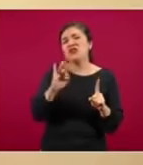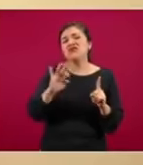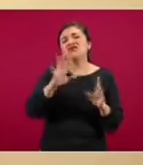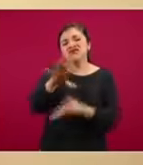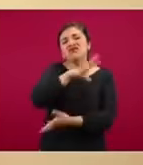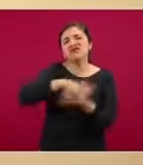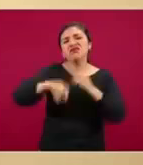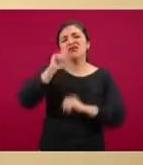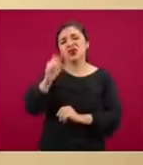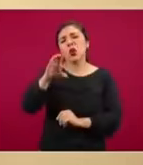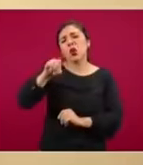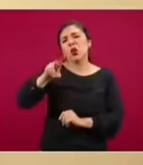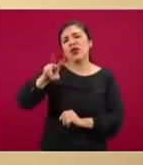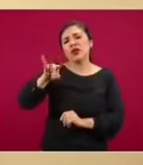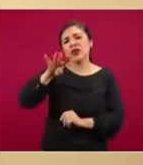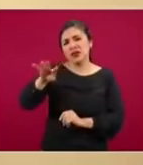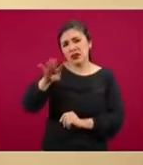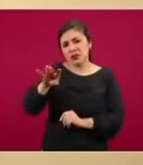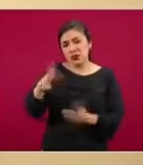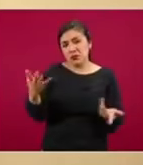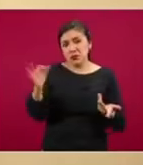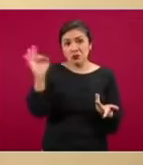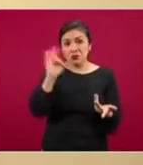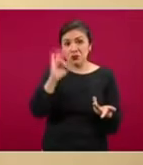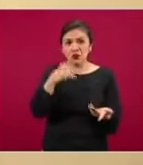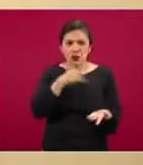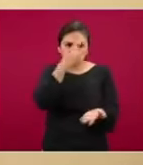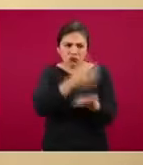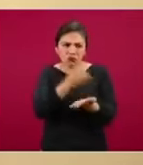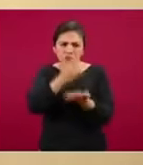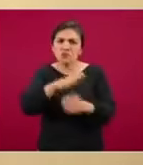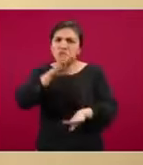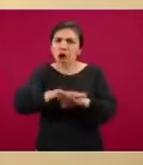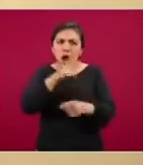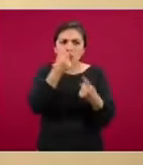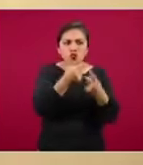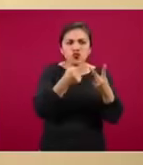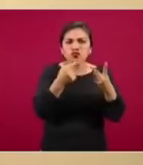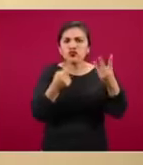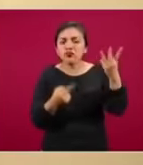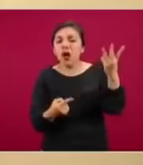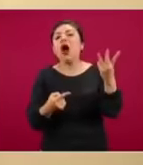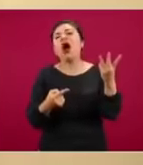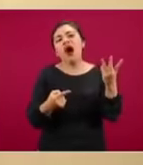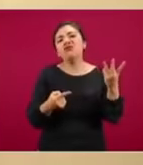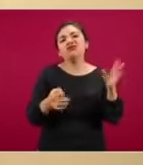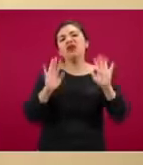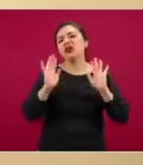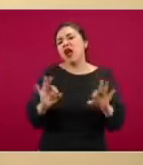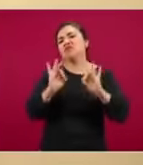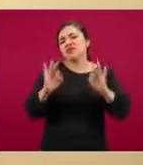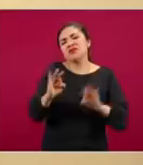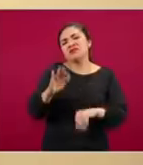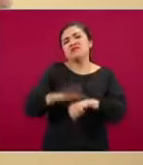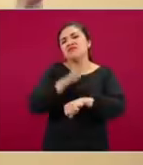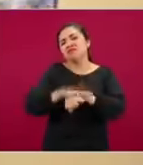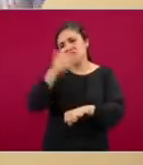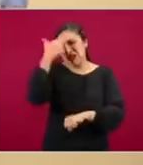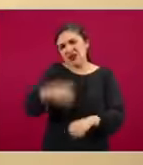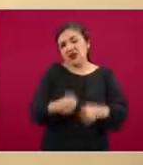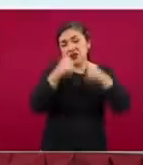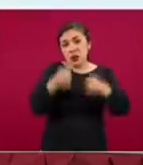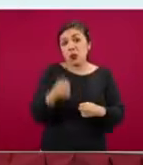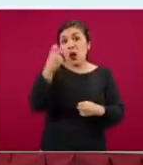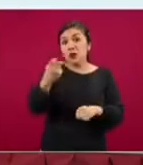brote por COVID-19. Lógicamente, si identificamos más casos involucrados, el brote queda confirmado. Y eso ha sucedido entonces